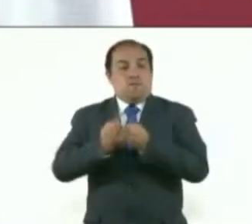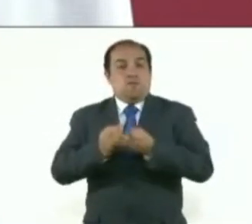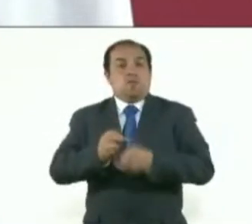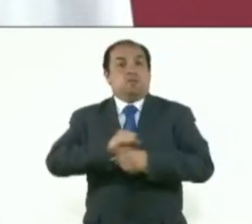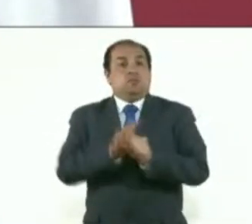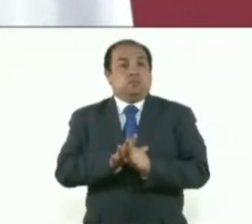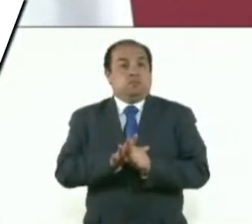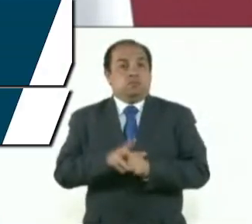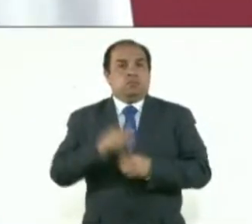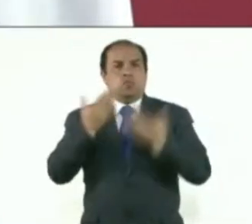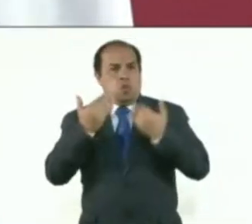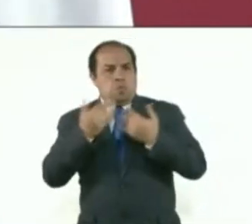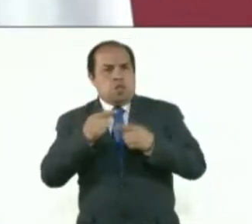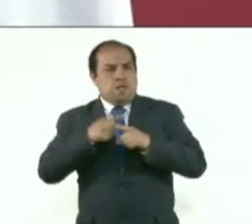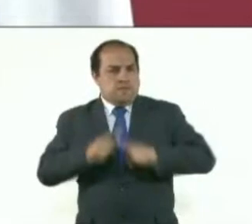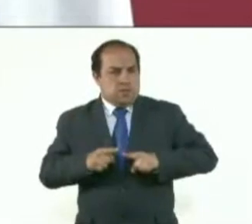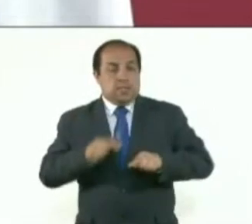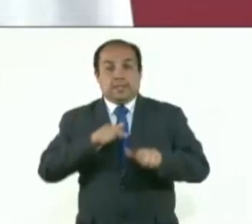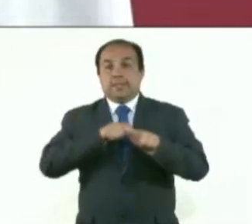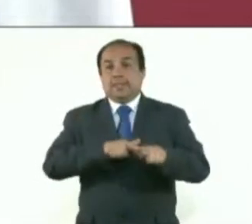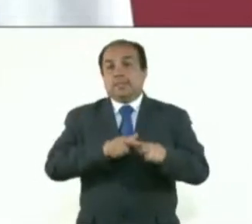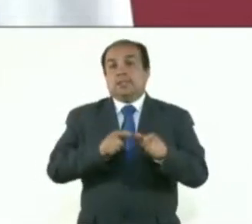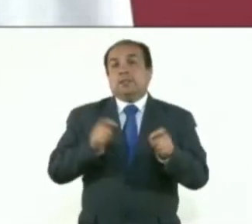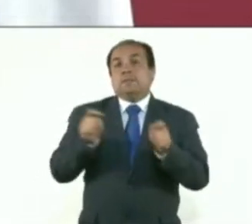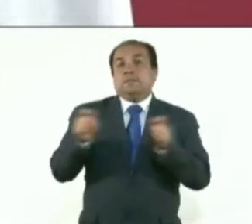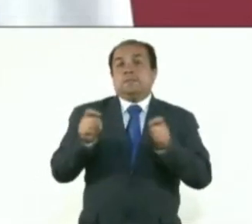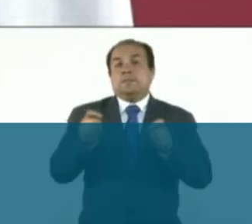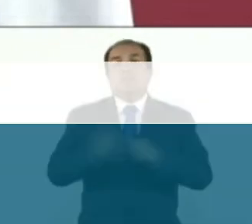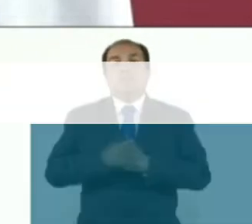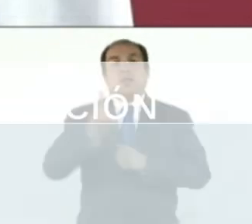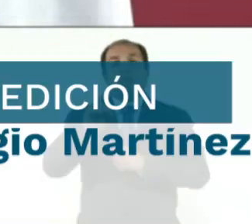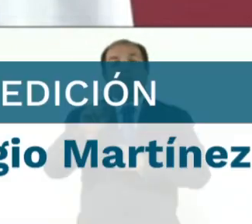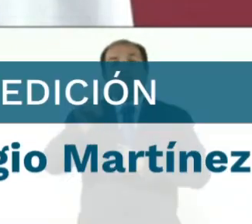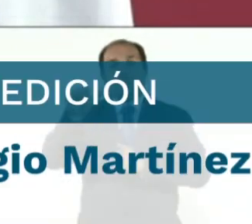variación. Sigue predominando la